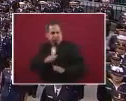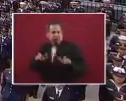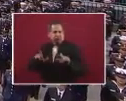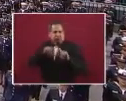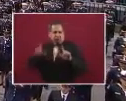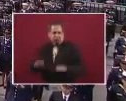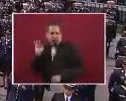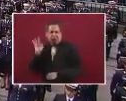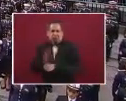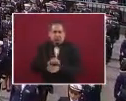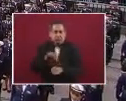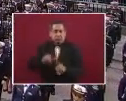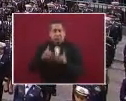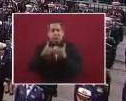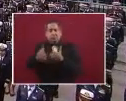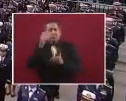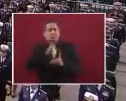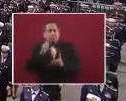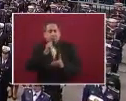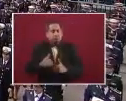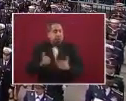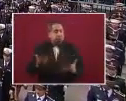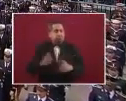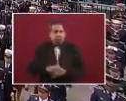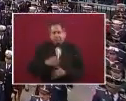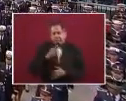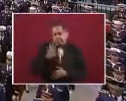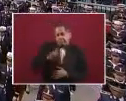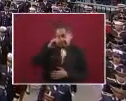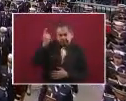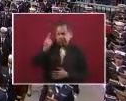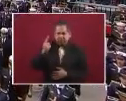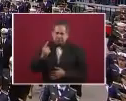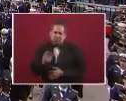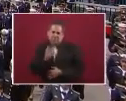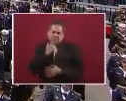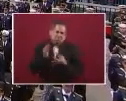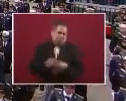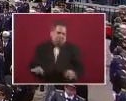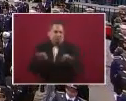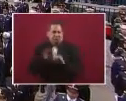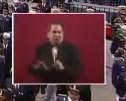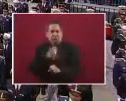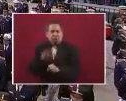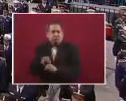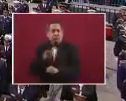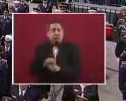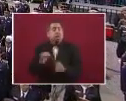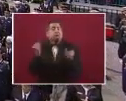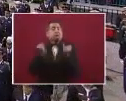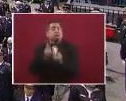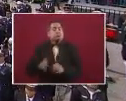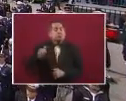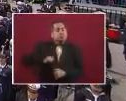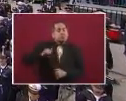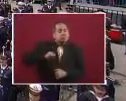y siempre. La tarea es sencilla en su concepto, pero inconmensurable en su impacto. Como aquellos héroes que ofrendaron su